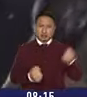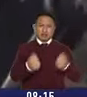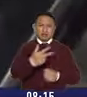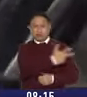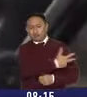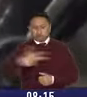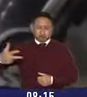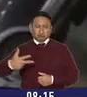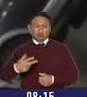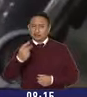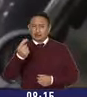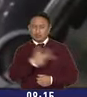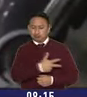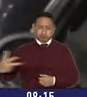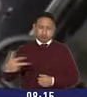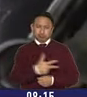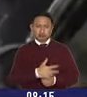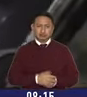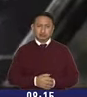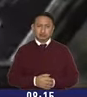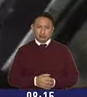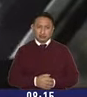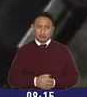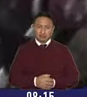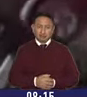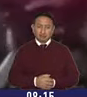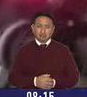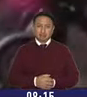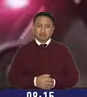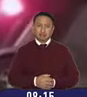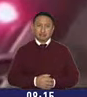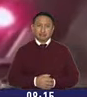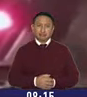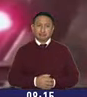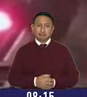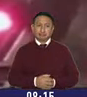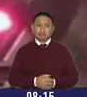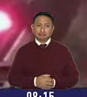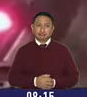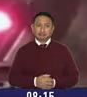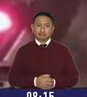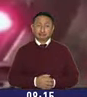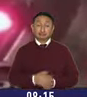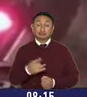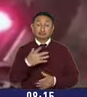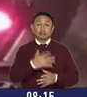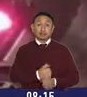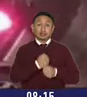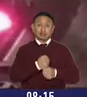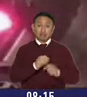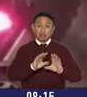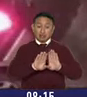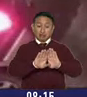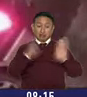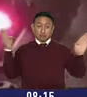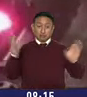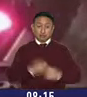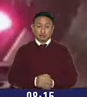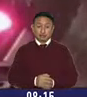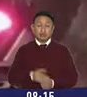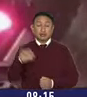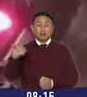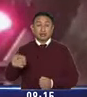acaban con la puerta de metal en cuestión de segundos. Basta aplastar el acelerador y adentro, con las seguridades por los suelos, a volar la